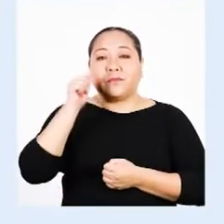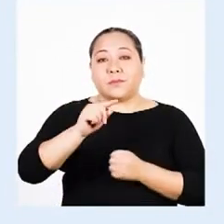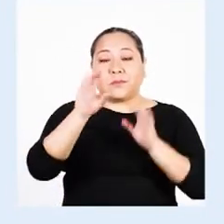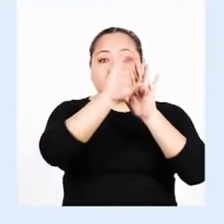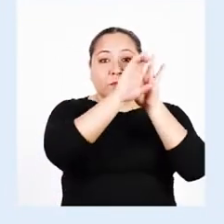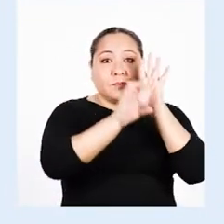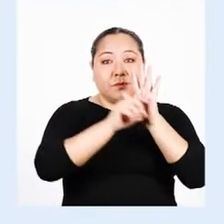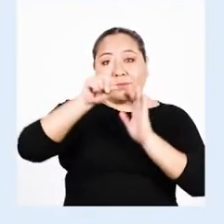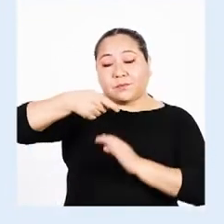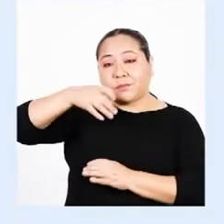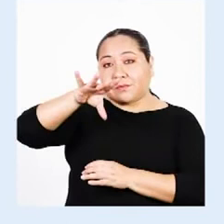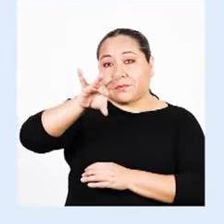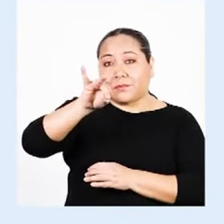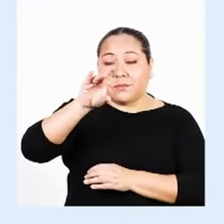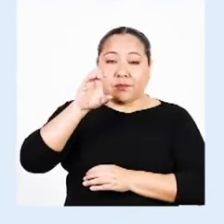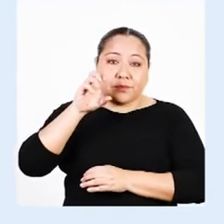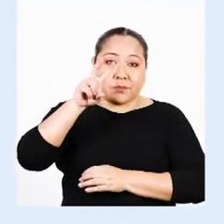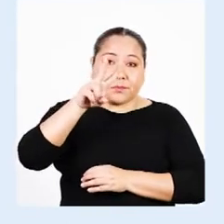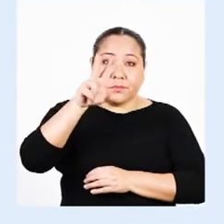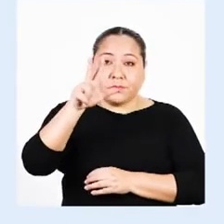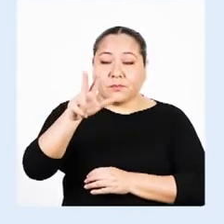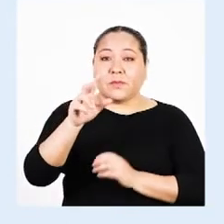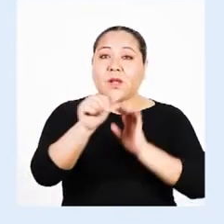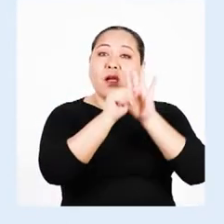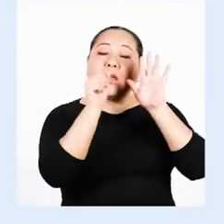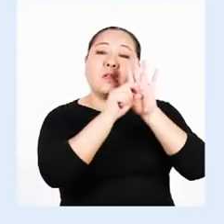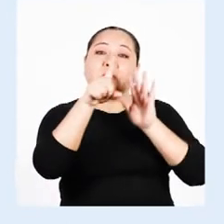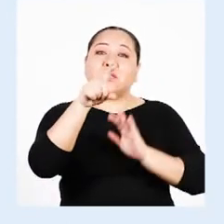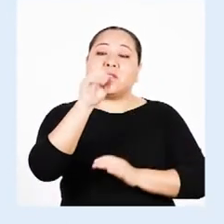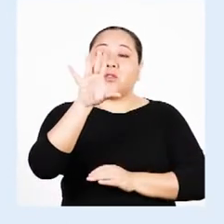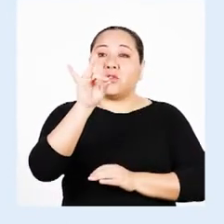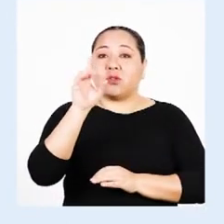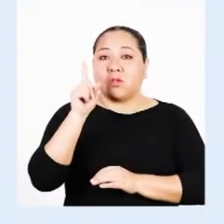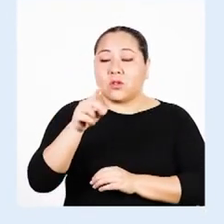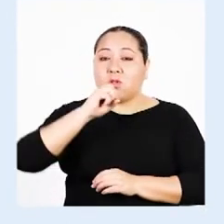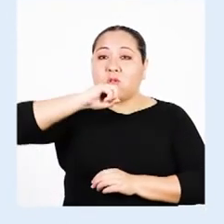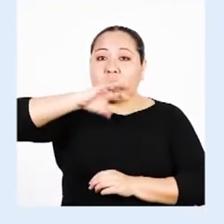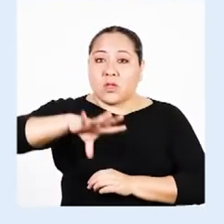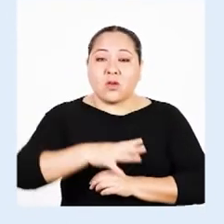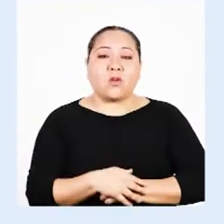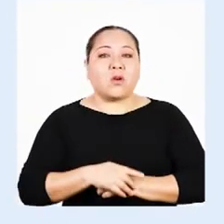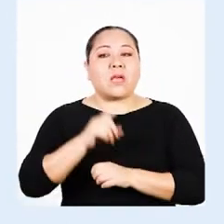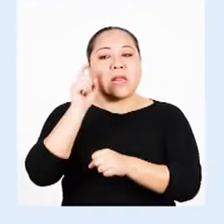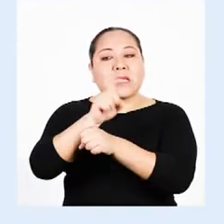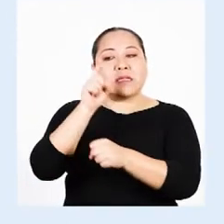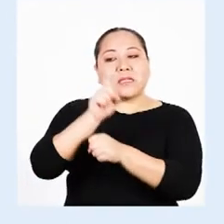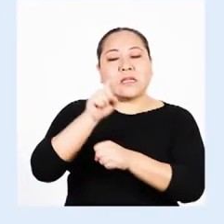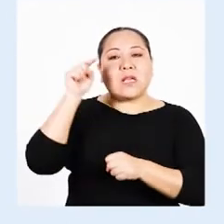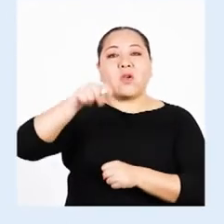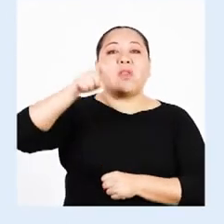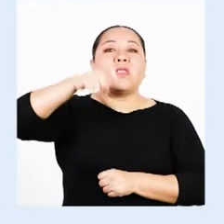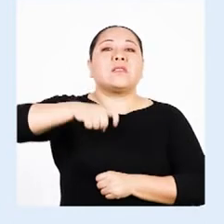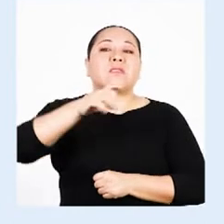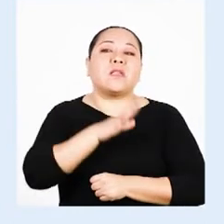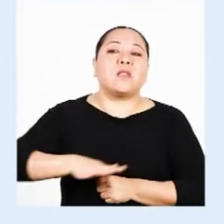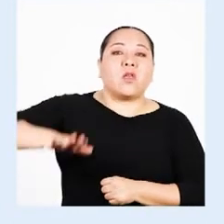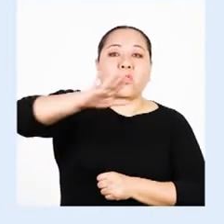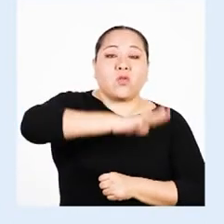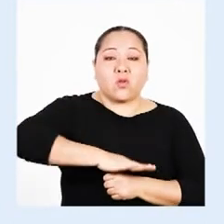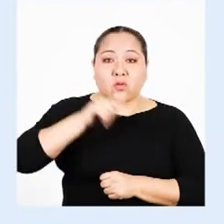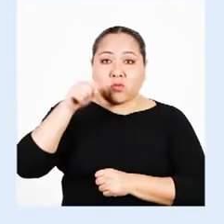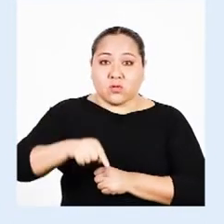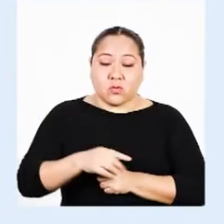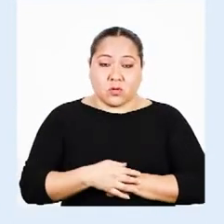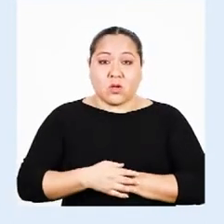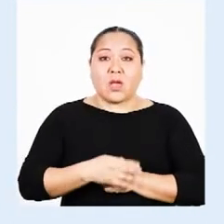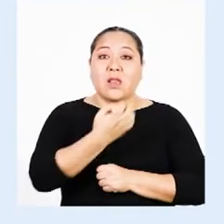La Constitución de 1823, en su artículo 181, declaró que la instrucción era una necesidad común